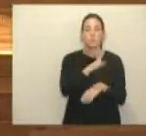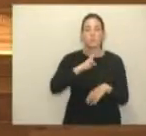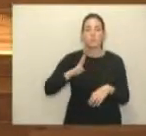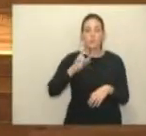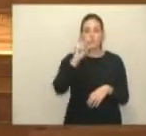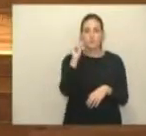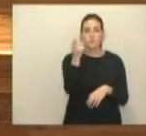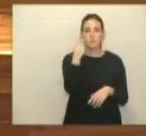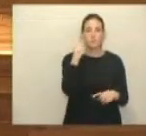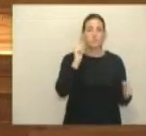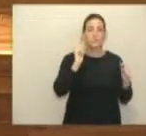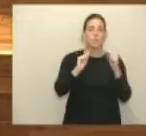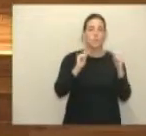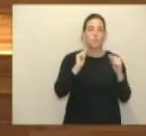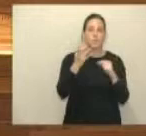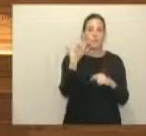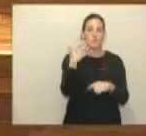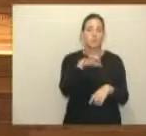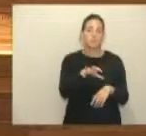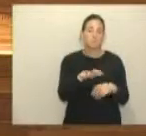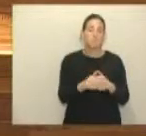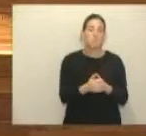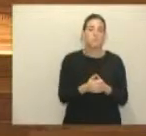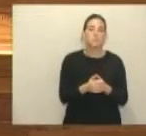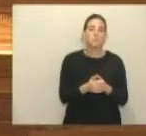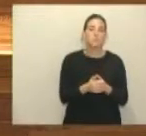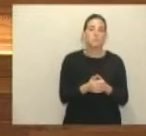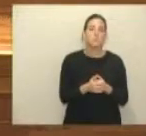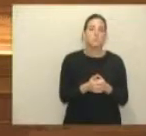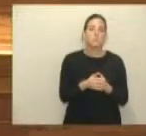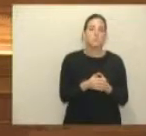ante un debate curioso,